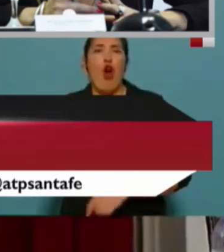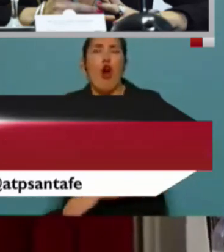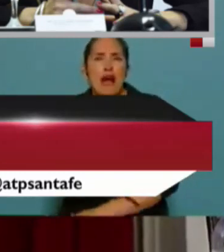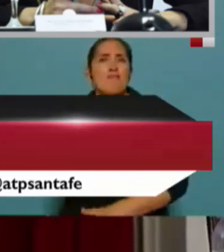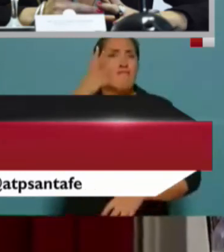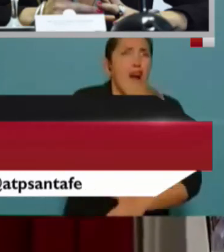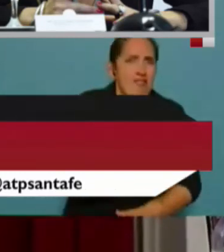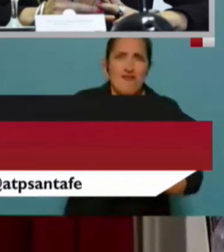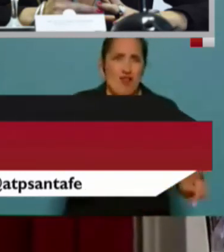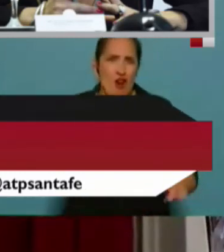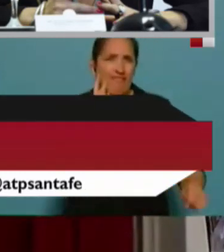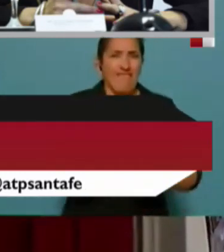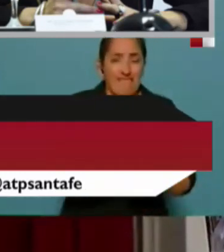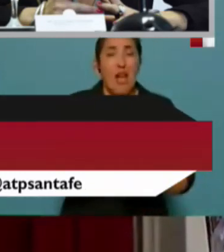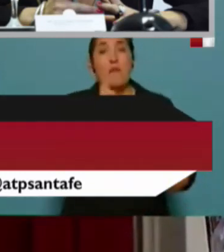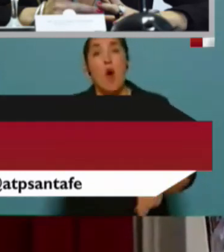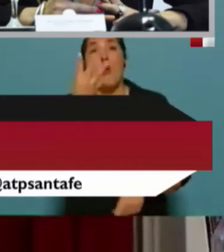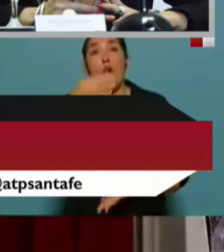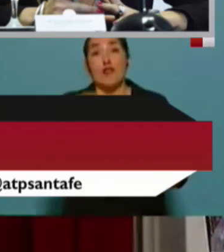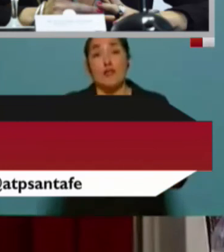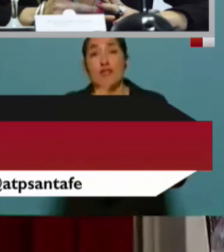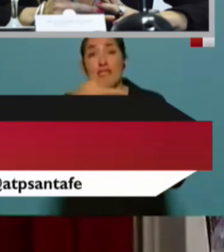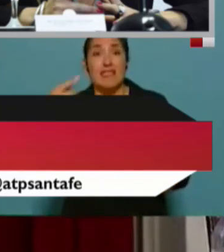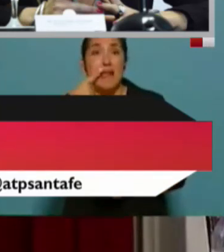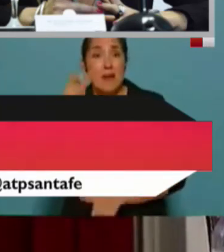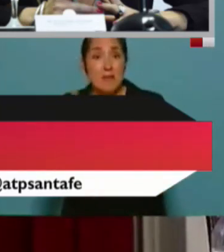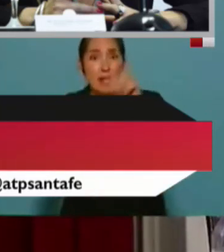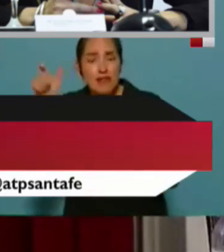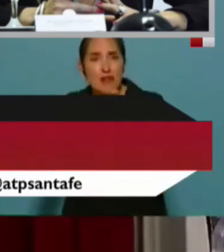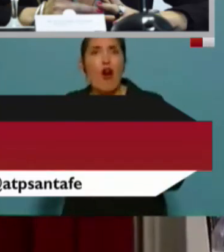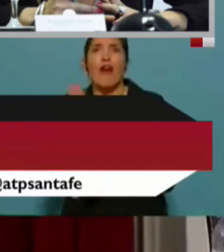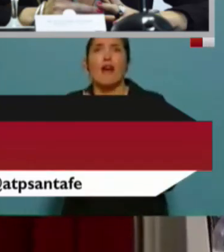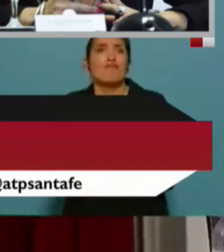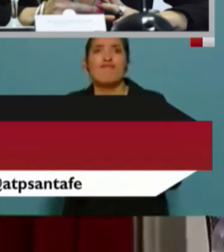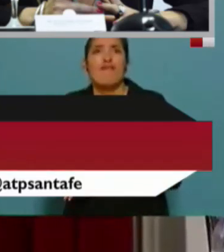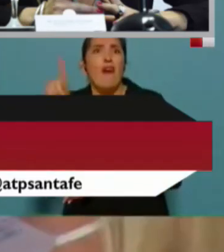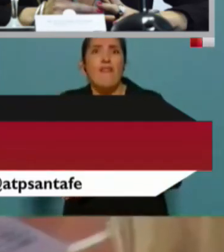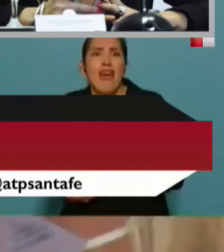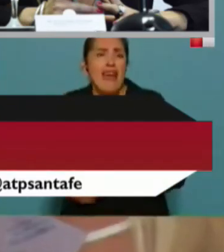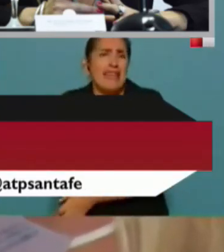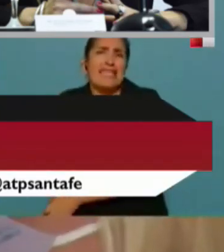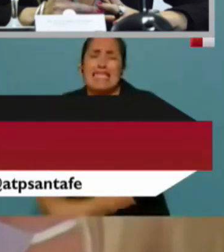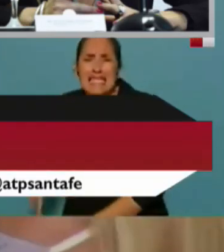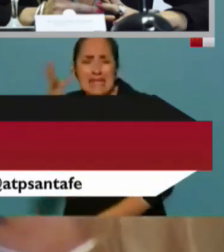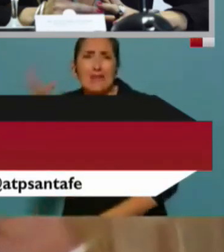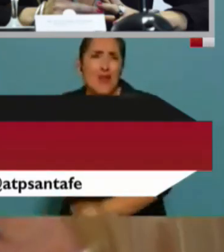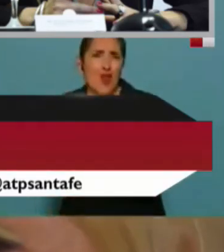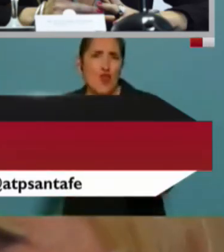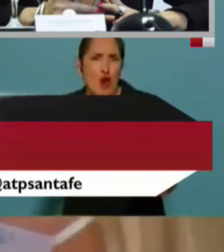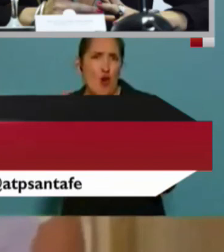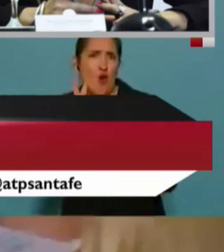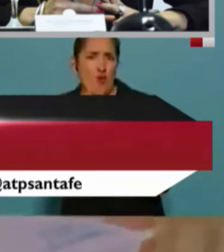comunidades lo llevemos adelante, ¿no? Y en todos los sectores de la sociedad, no solamente en lo que